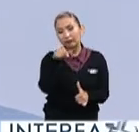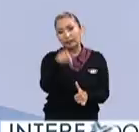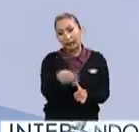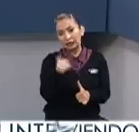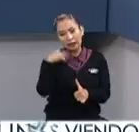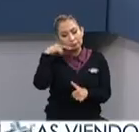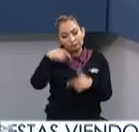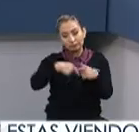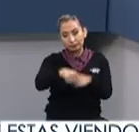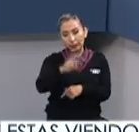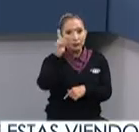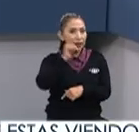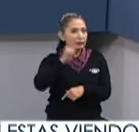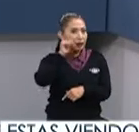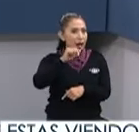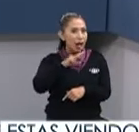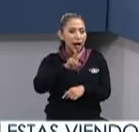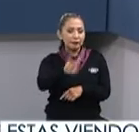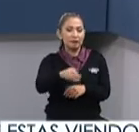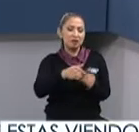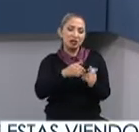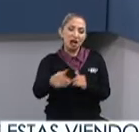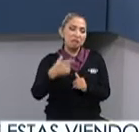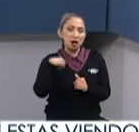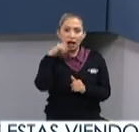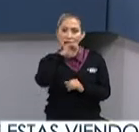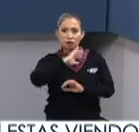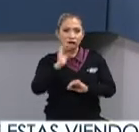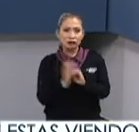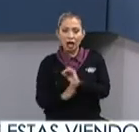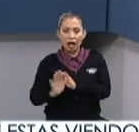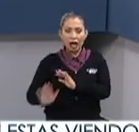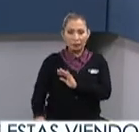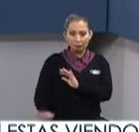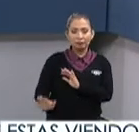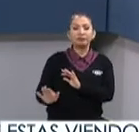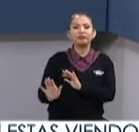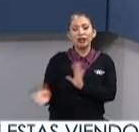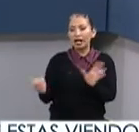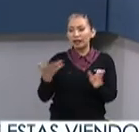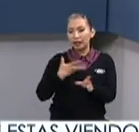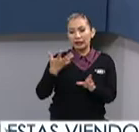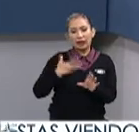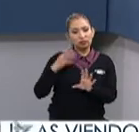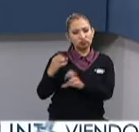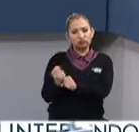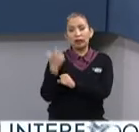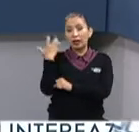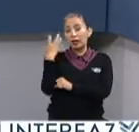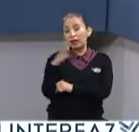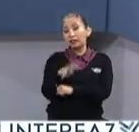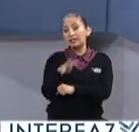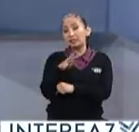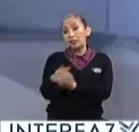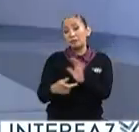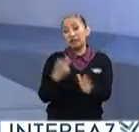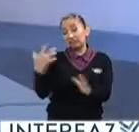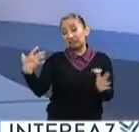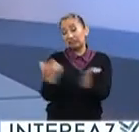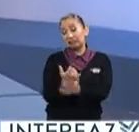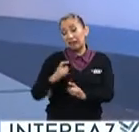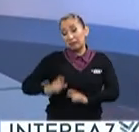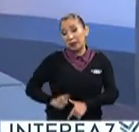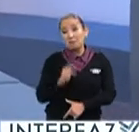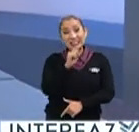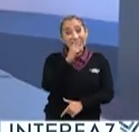cual se va a desarrollar a partir de mañana hasta el próximo viernes, pero prácticamente Jalisco, como ya lo vimos en la nota, ya tiene amarrado su 19º título en